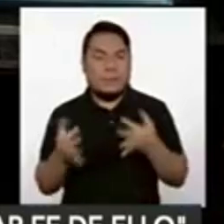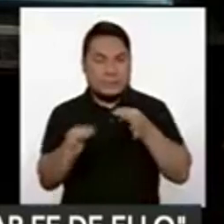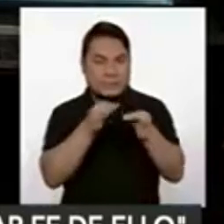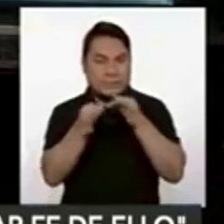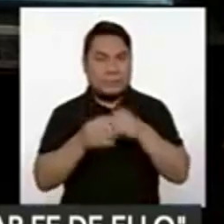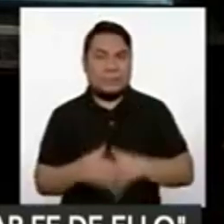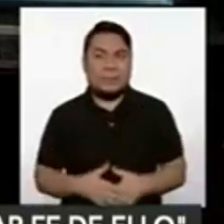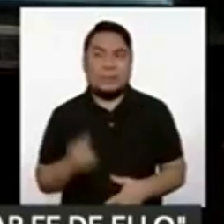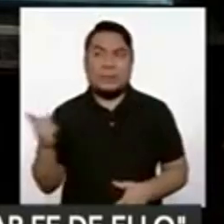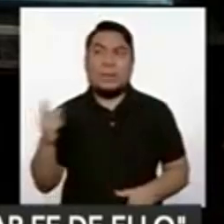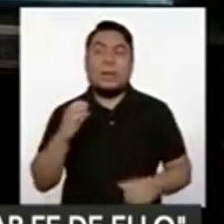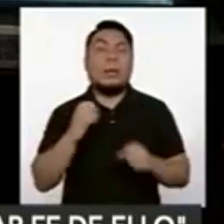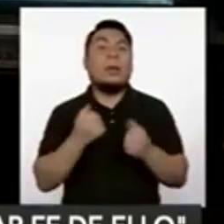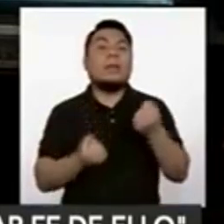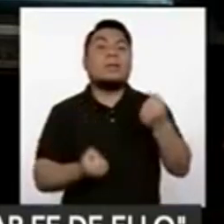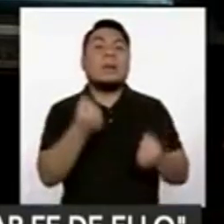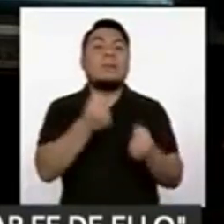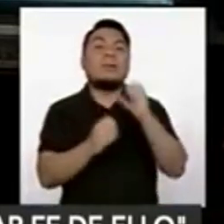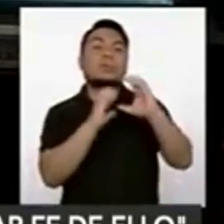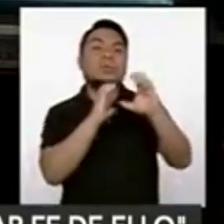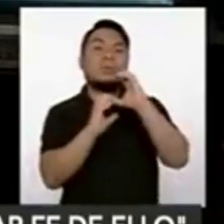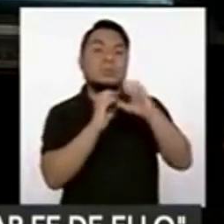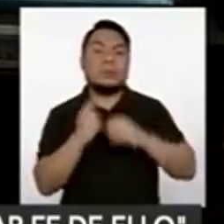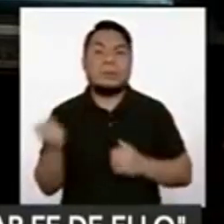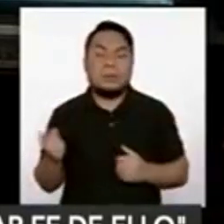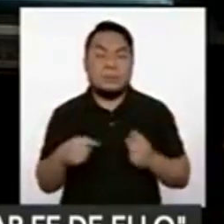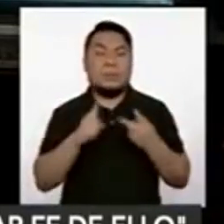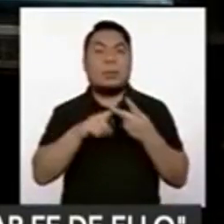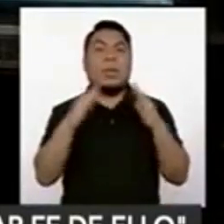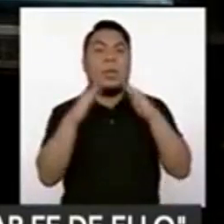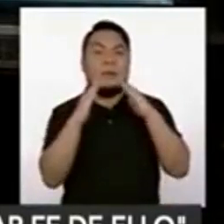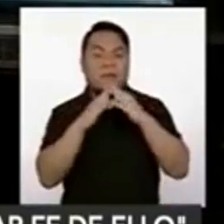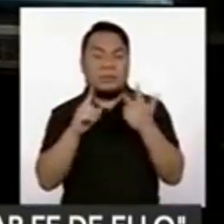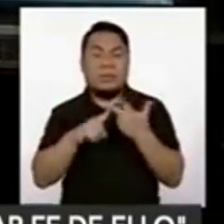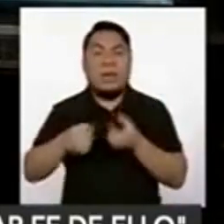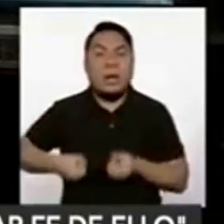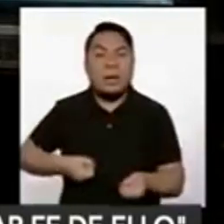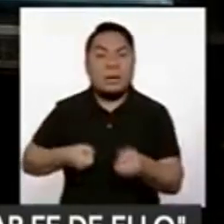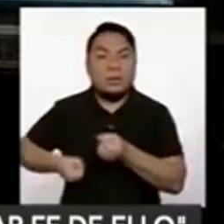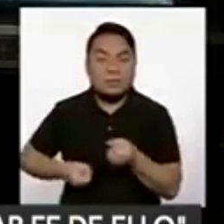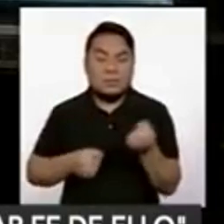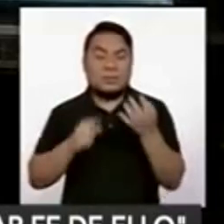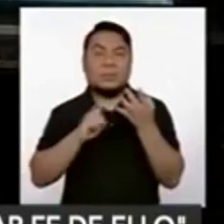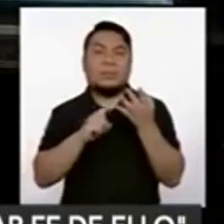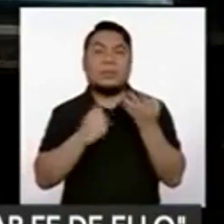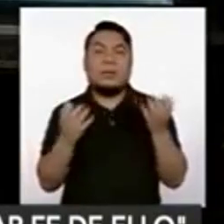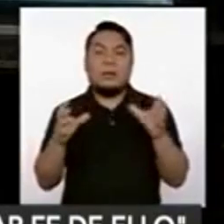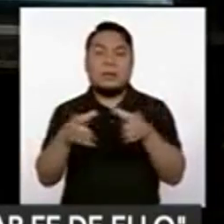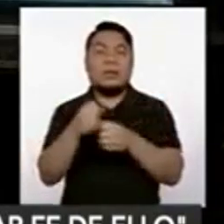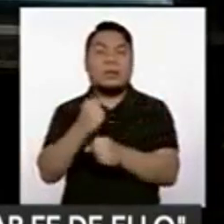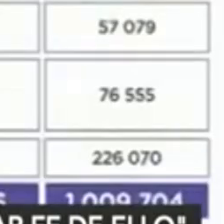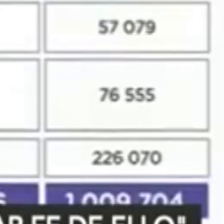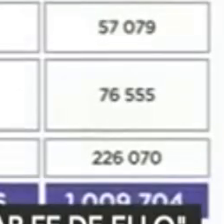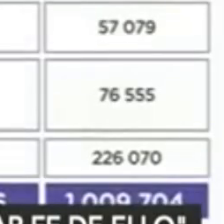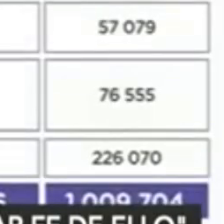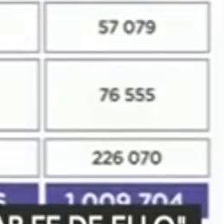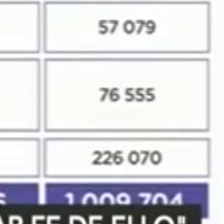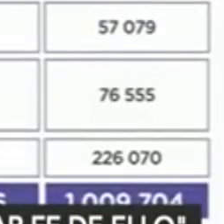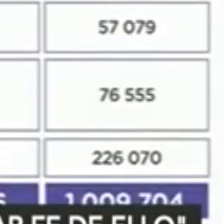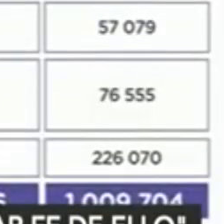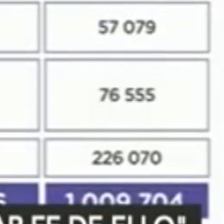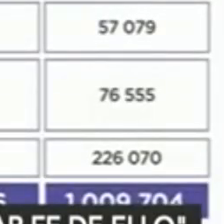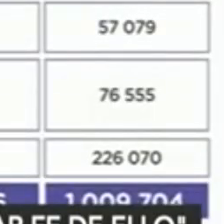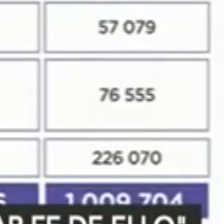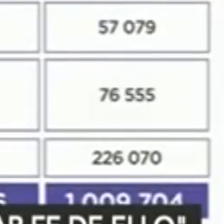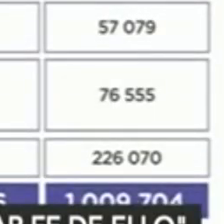En transportes y comunicaciones, en vivienda, en agricultura y en el sector trabajo, queremos